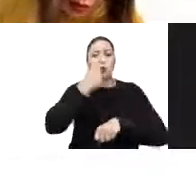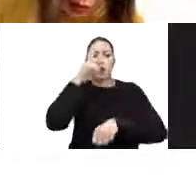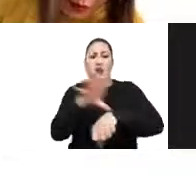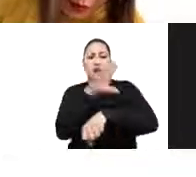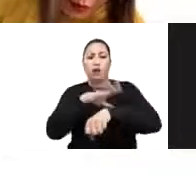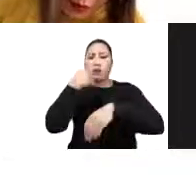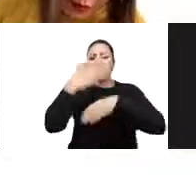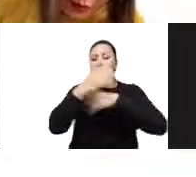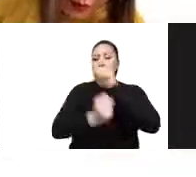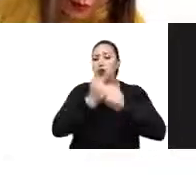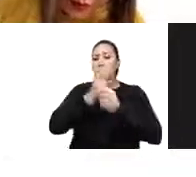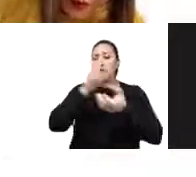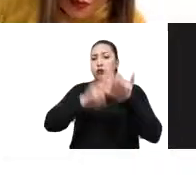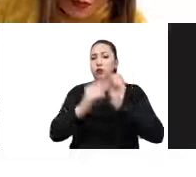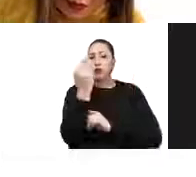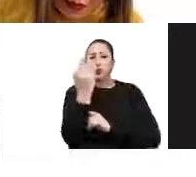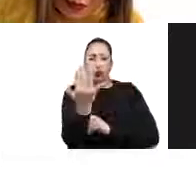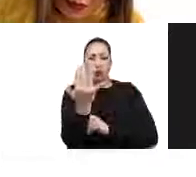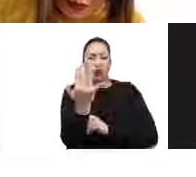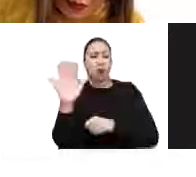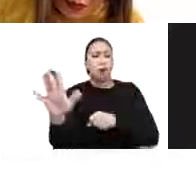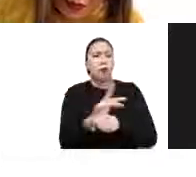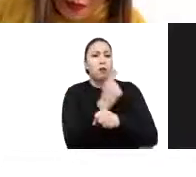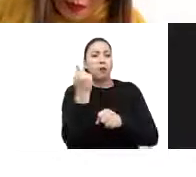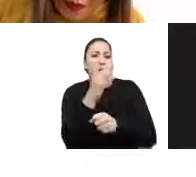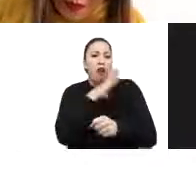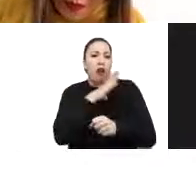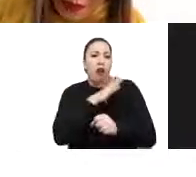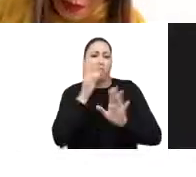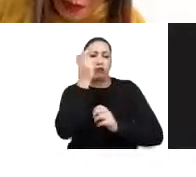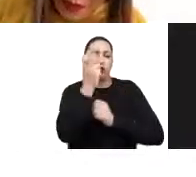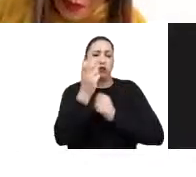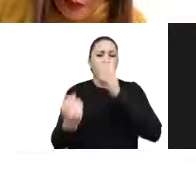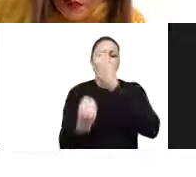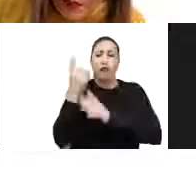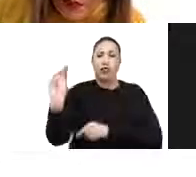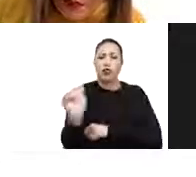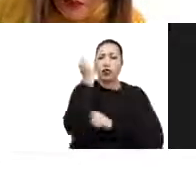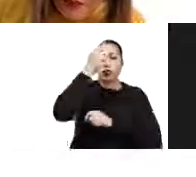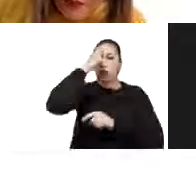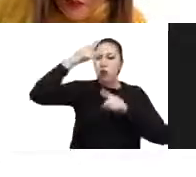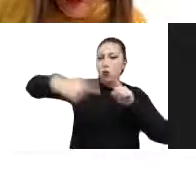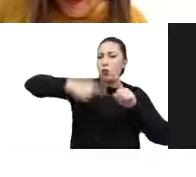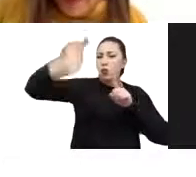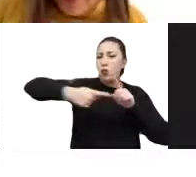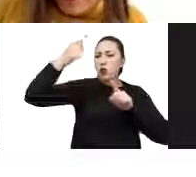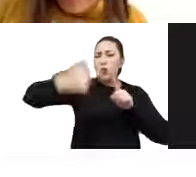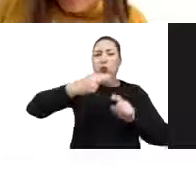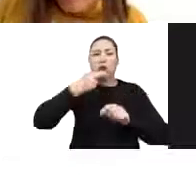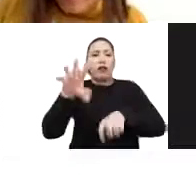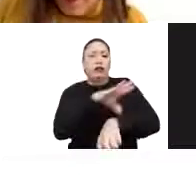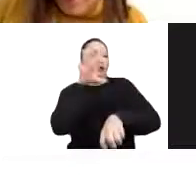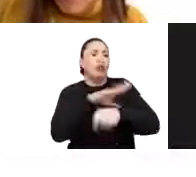2050, porque ya existen estas tecnologías y ya son económicamente viables, ya son las